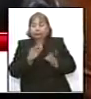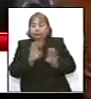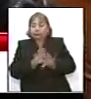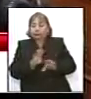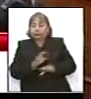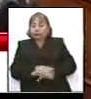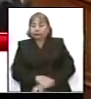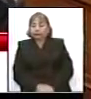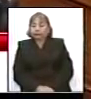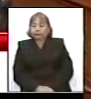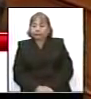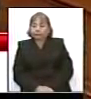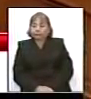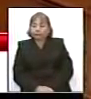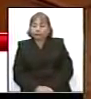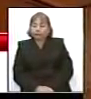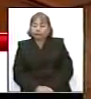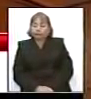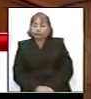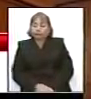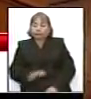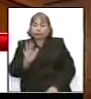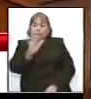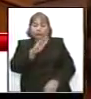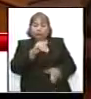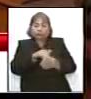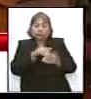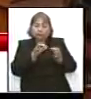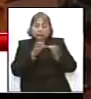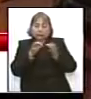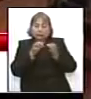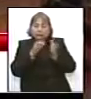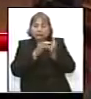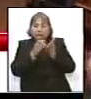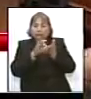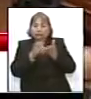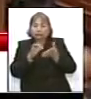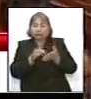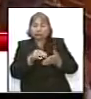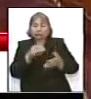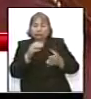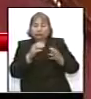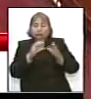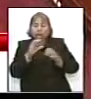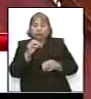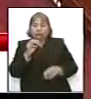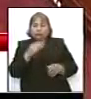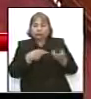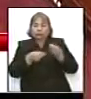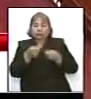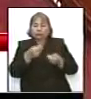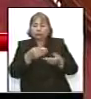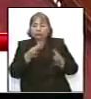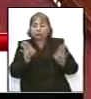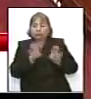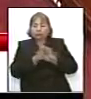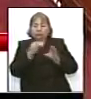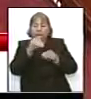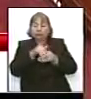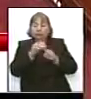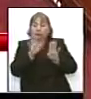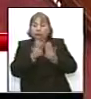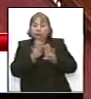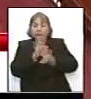votación. En breve emitirán entonces su voto sobre el pedido de aclaración del presidente de la Comisión de Comercio Exterior. Votación cerrada.